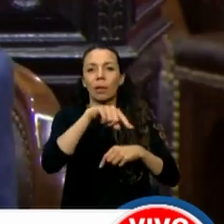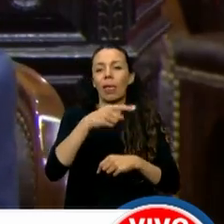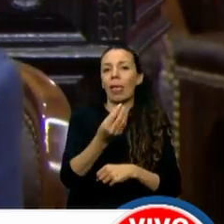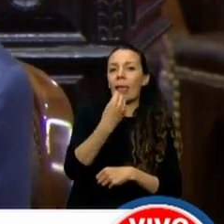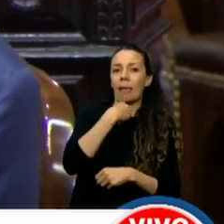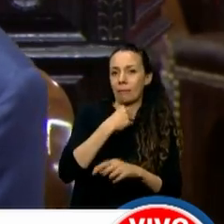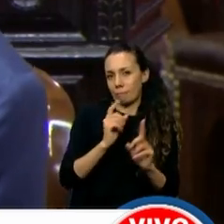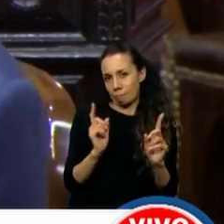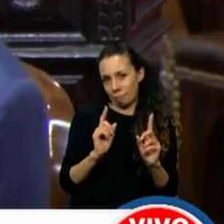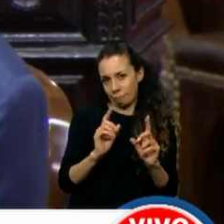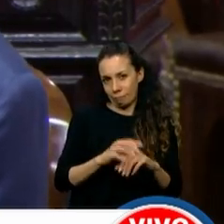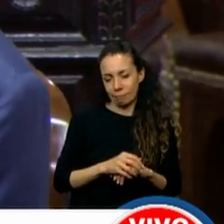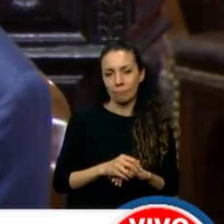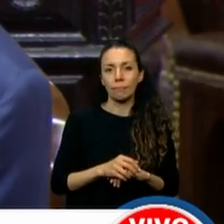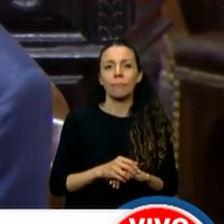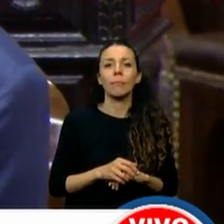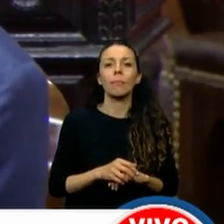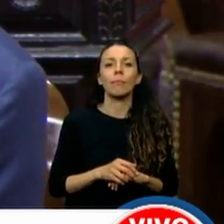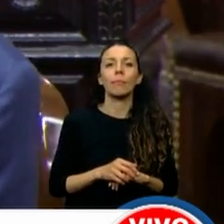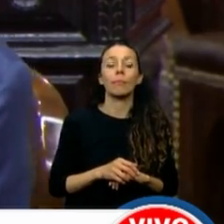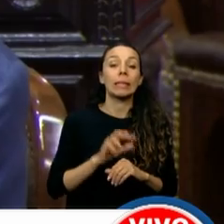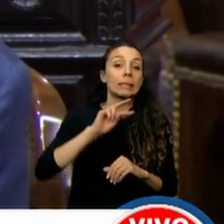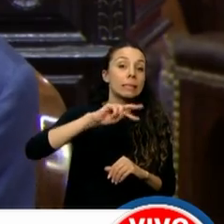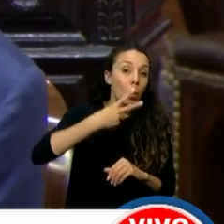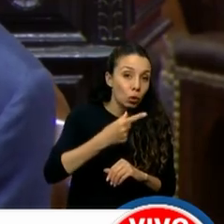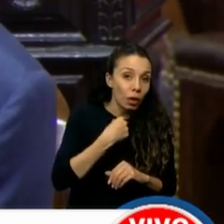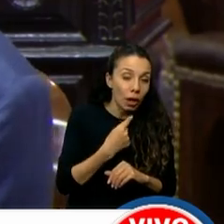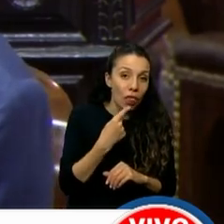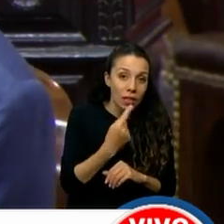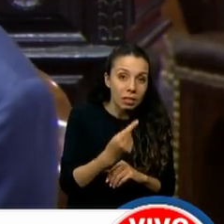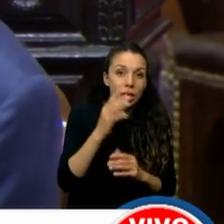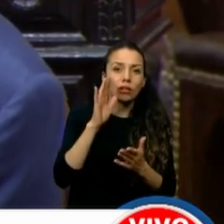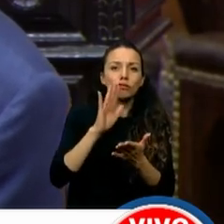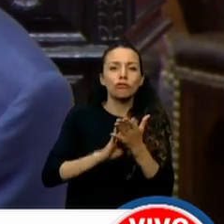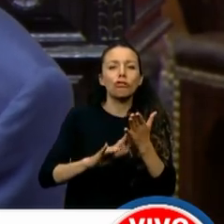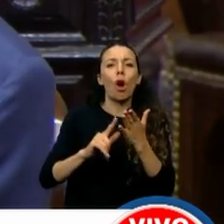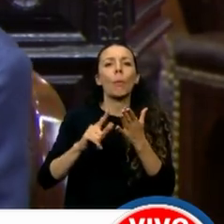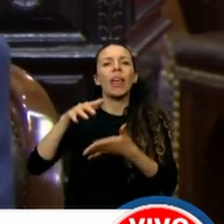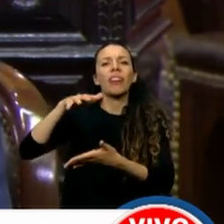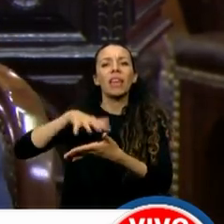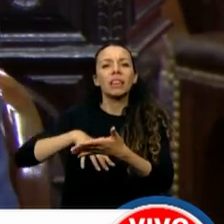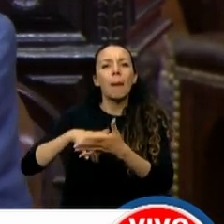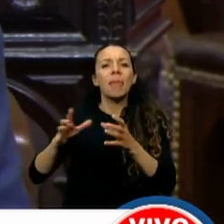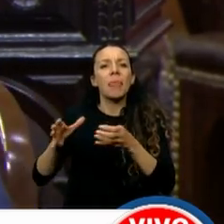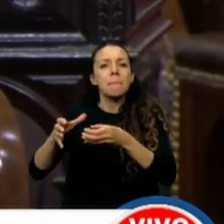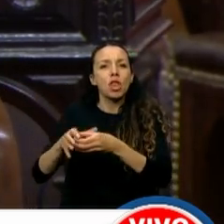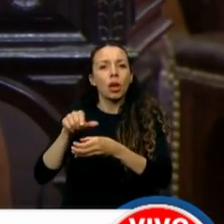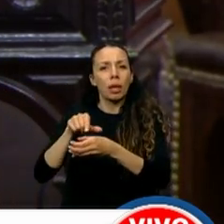la segunda consideración que quiero hacer es sobre el dictamen de minoría de la oposición